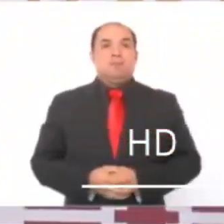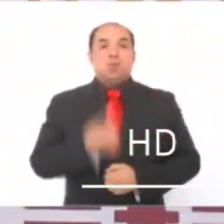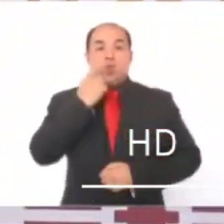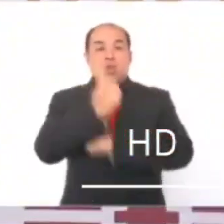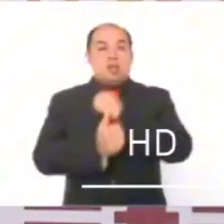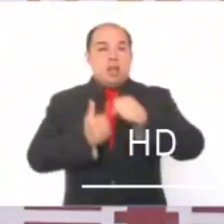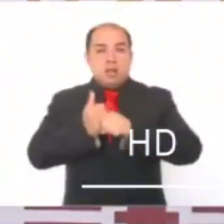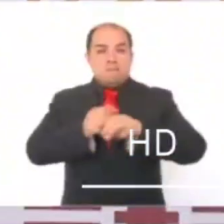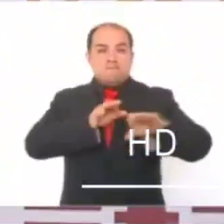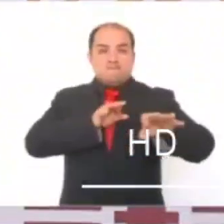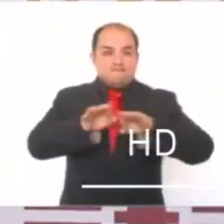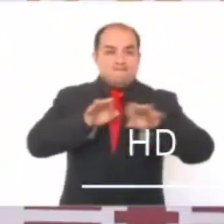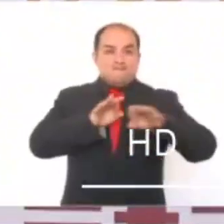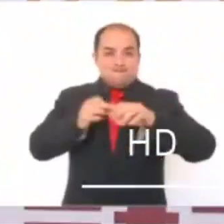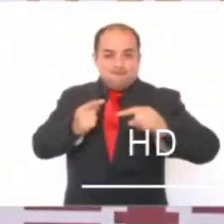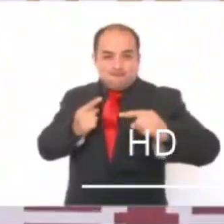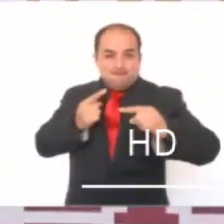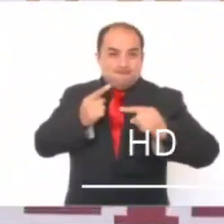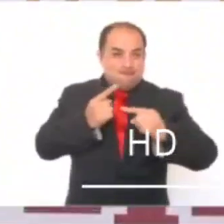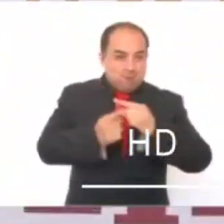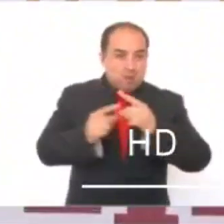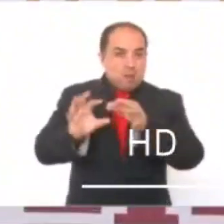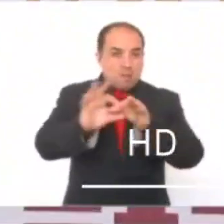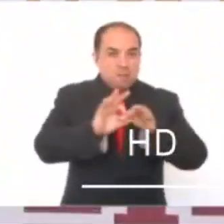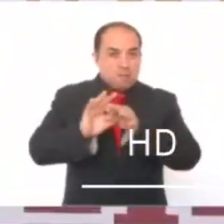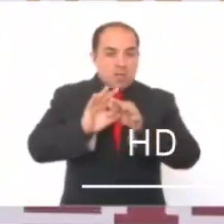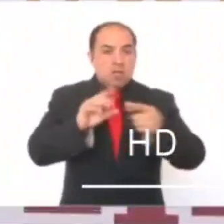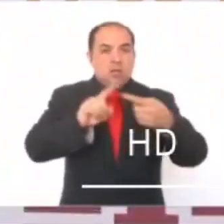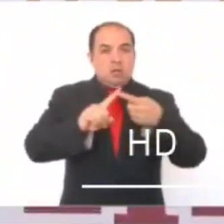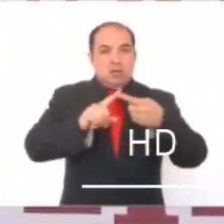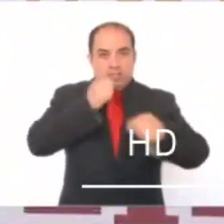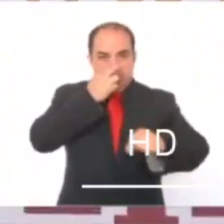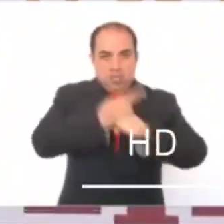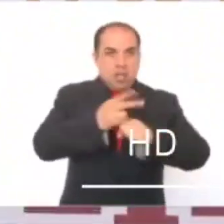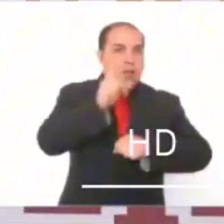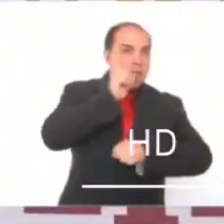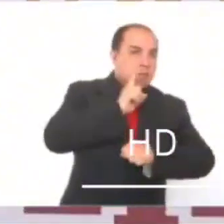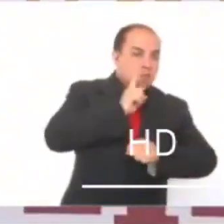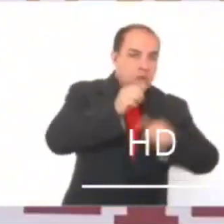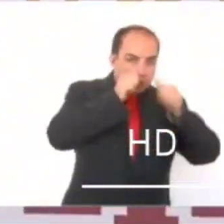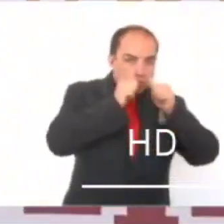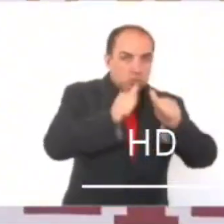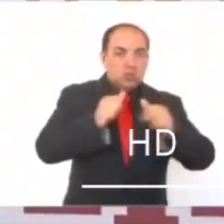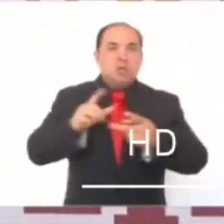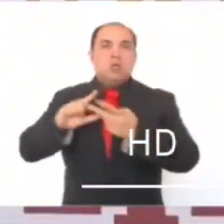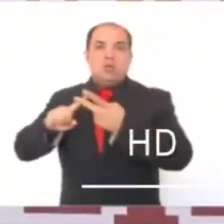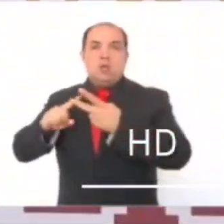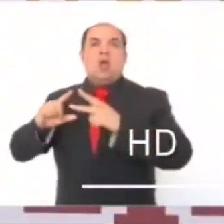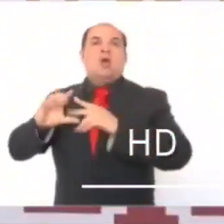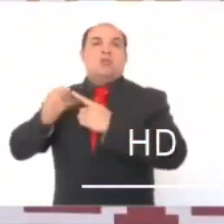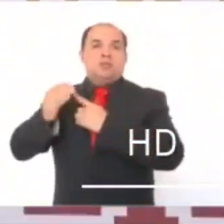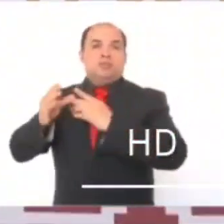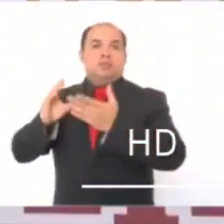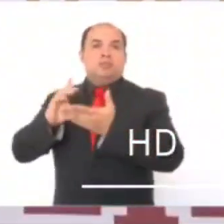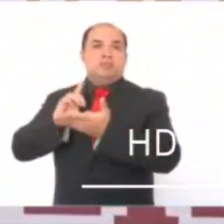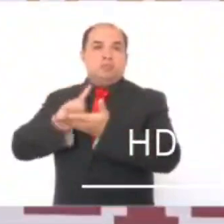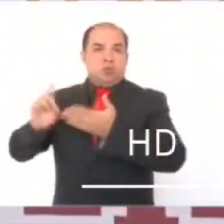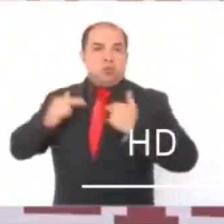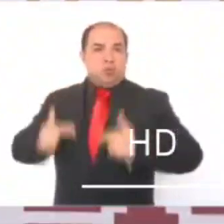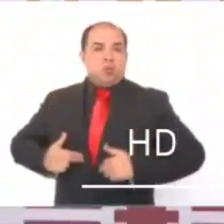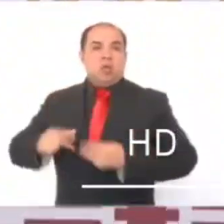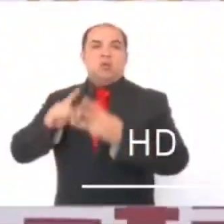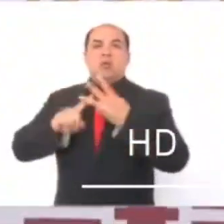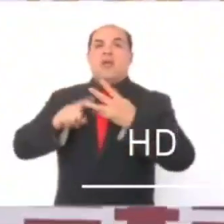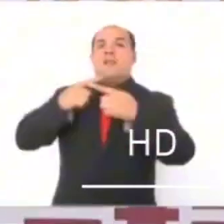trabajos en donde confluimos la Secretaría de las Mujeres, la Comisión de Derechos Humanos, las colectivas,